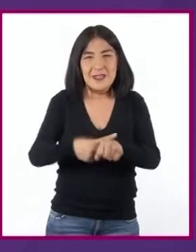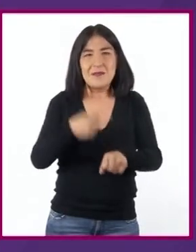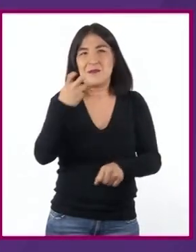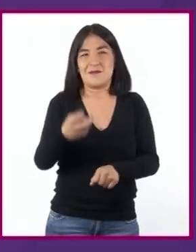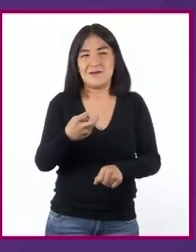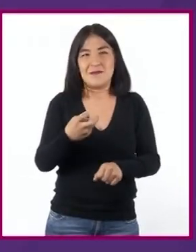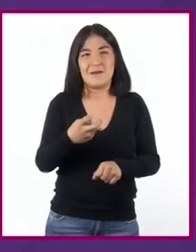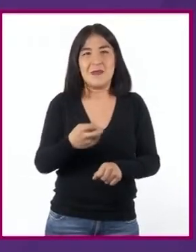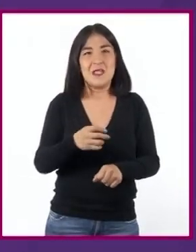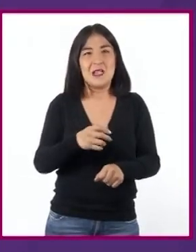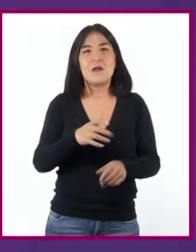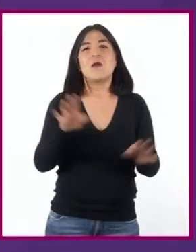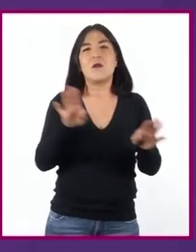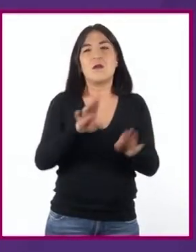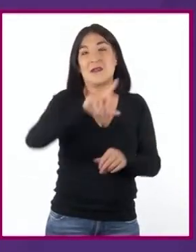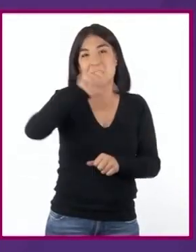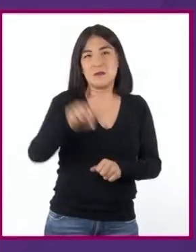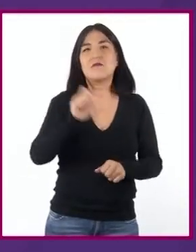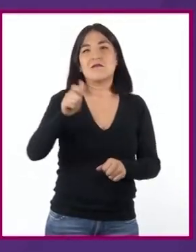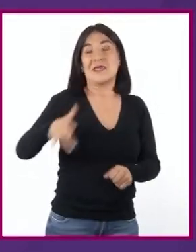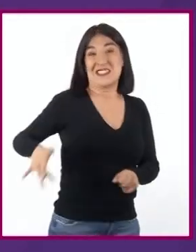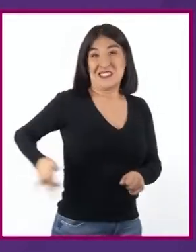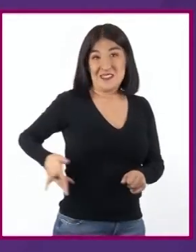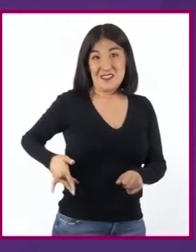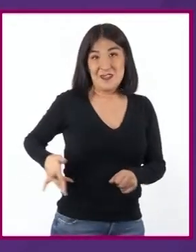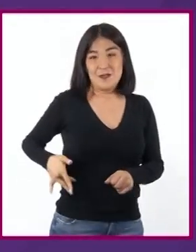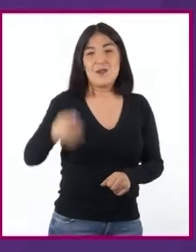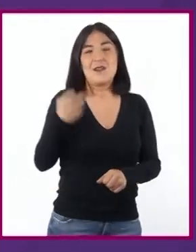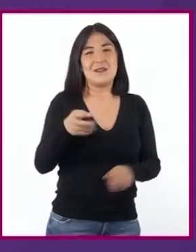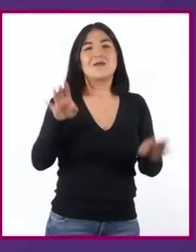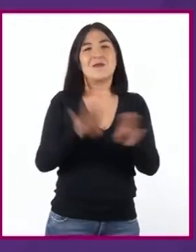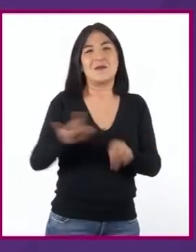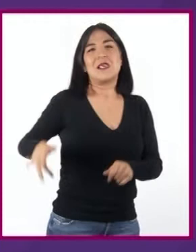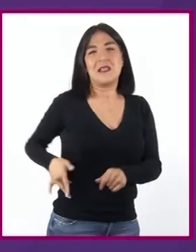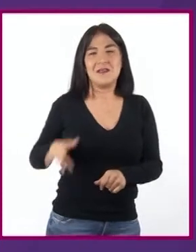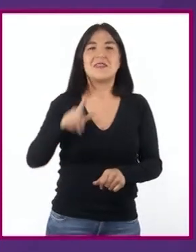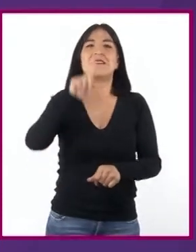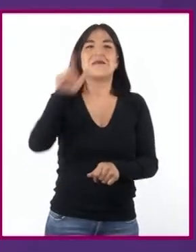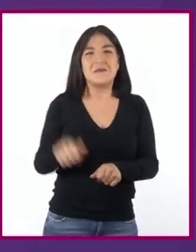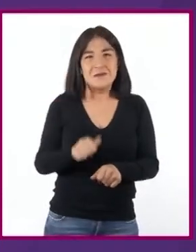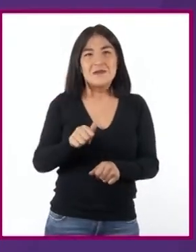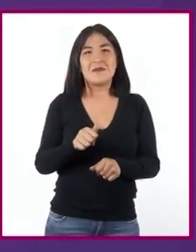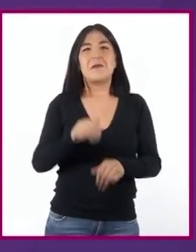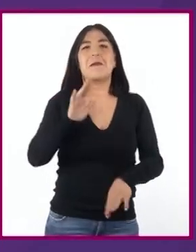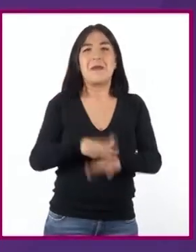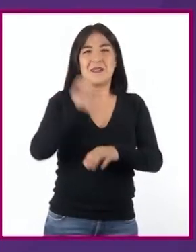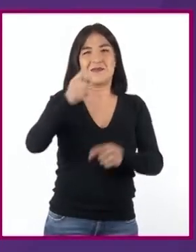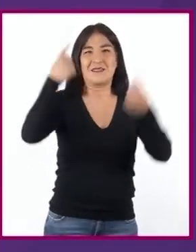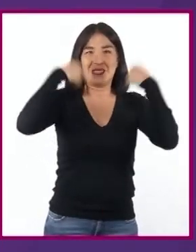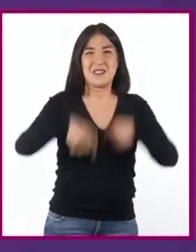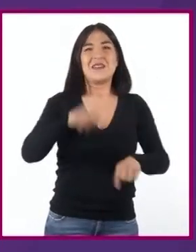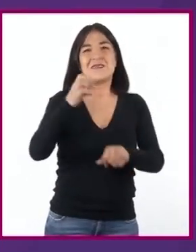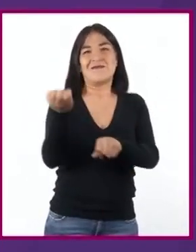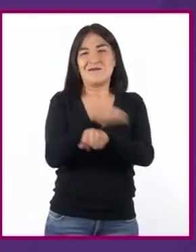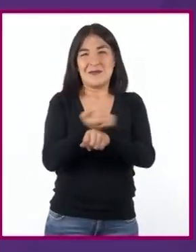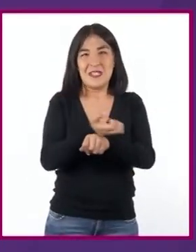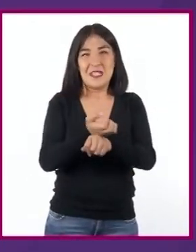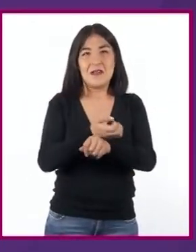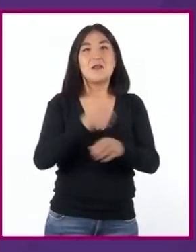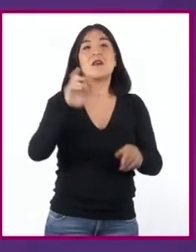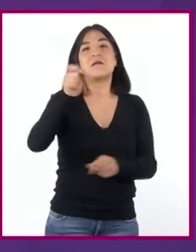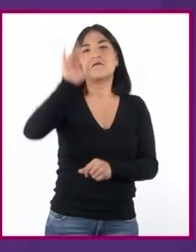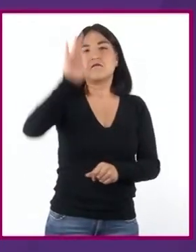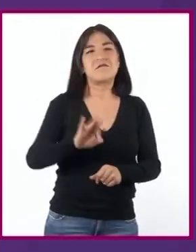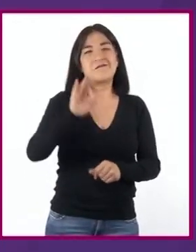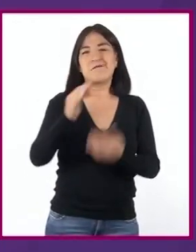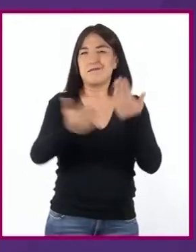ahí quizá las enfermedades del riñón son las que predominan, algunas enfermedades glandulares. Pero el porcentaje es muy